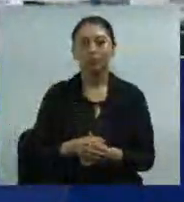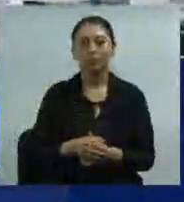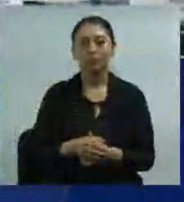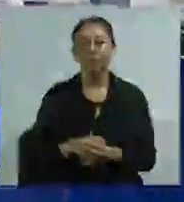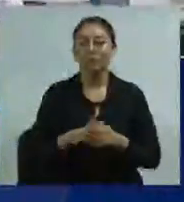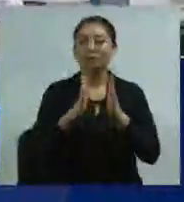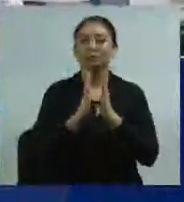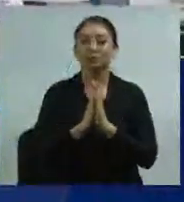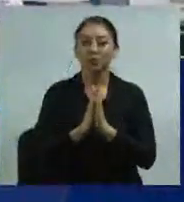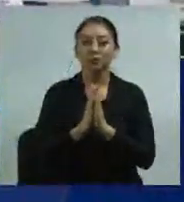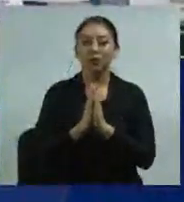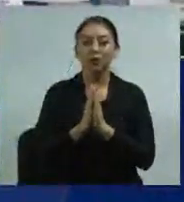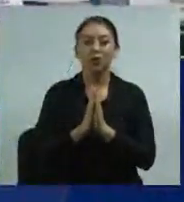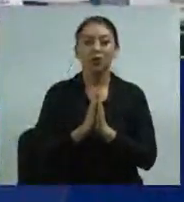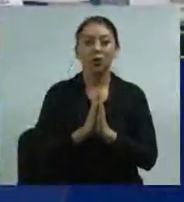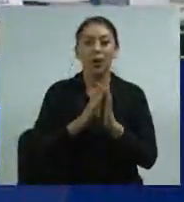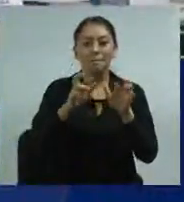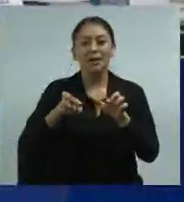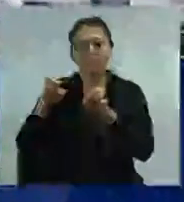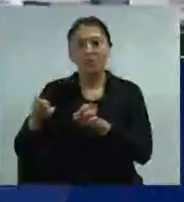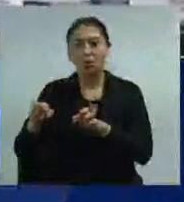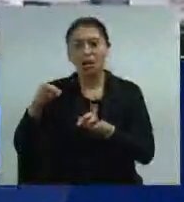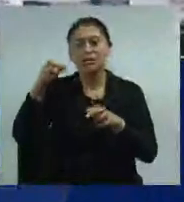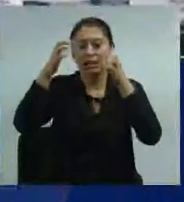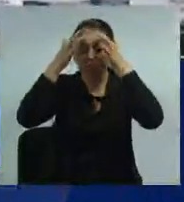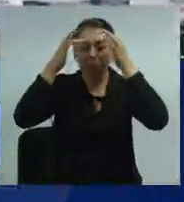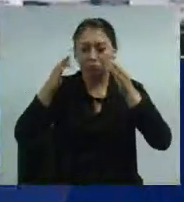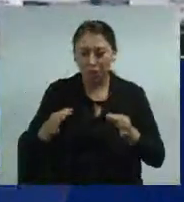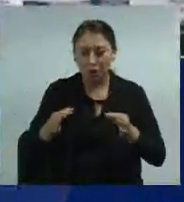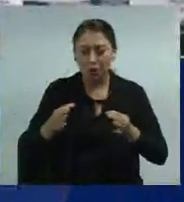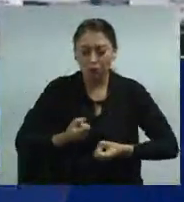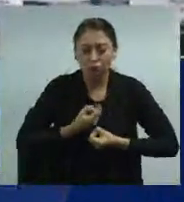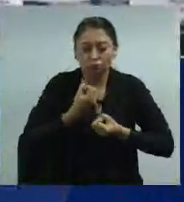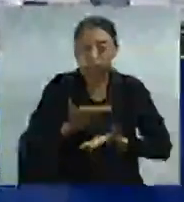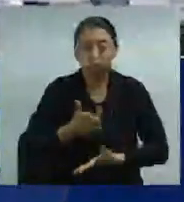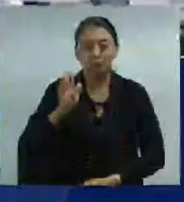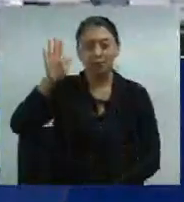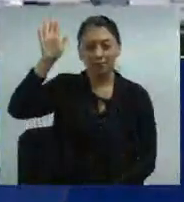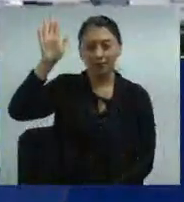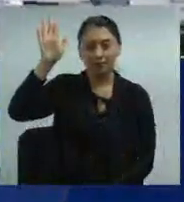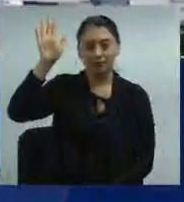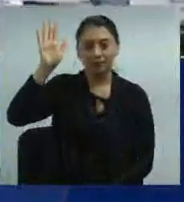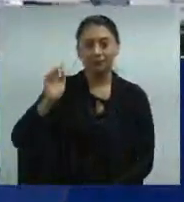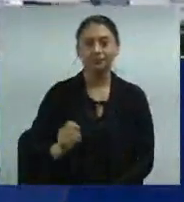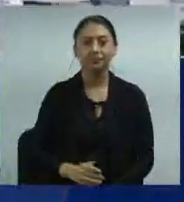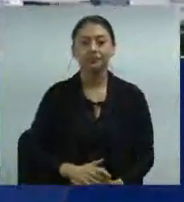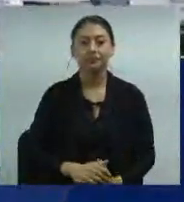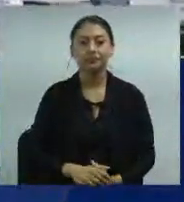Por favor. Quienes estén de acuerdo, expresarlo levantando su mano.